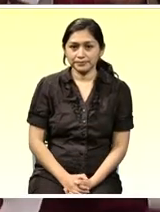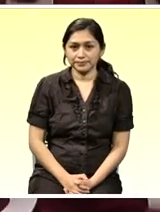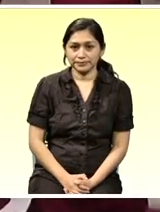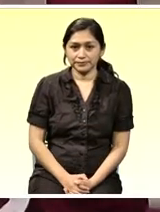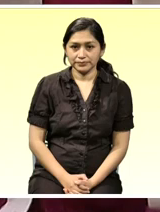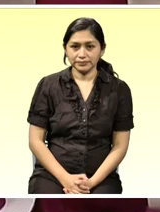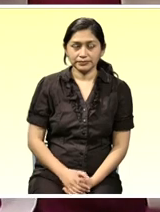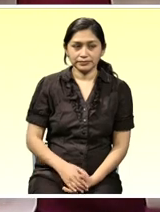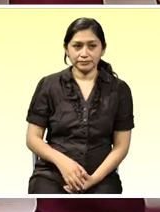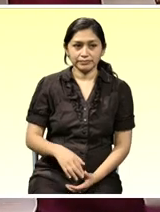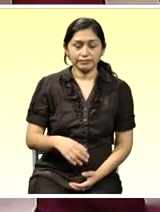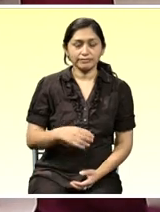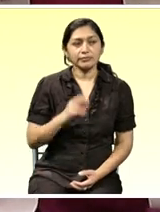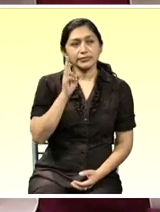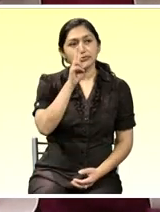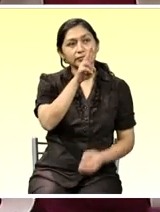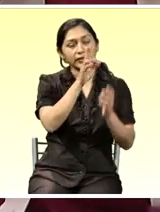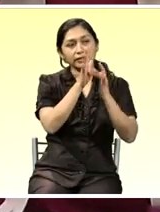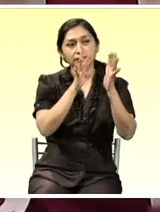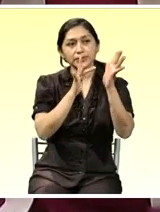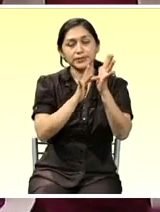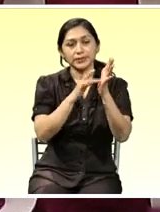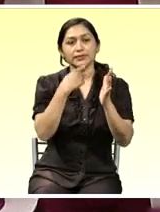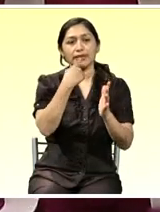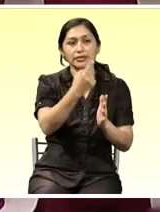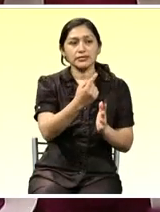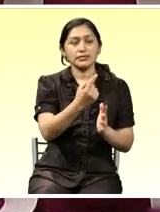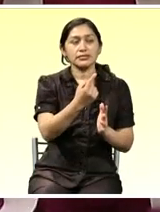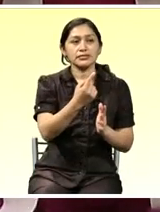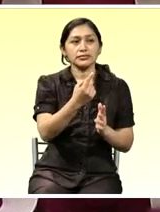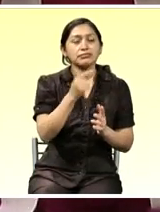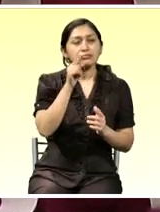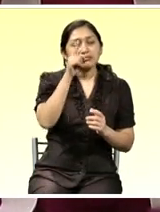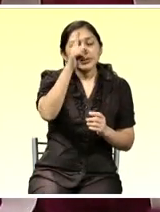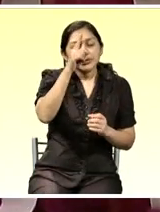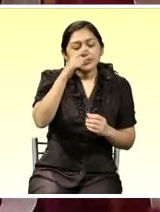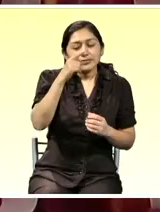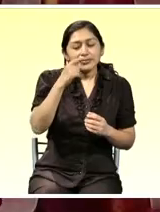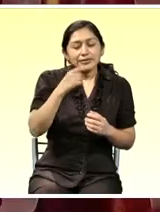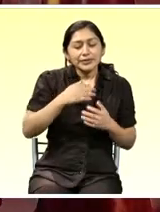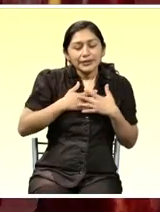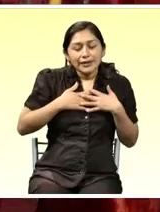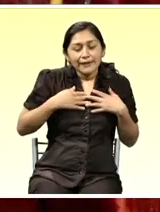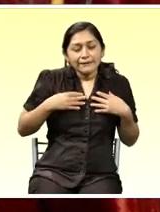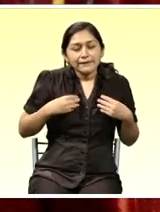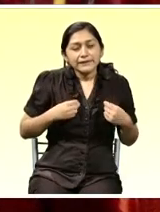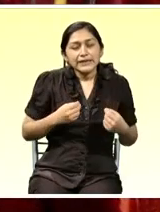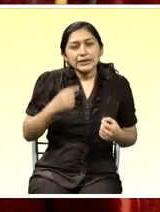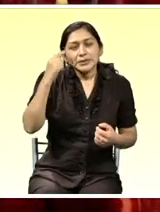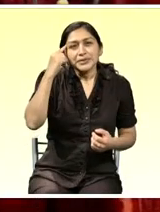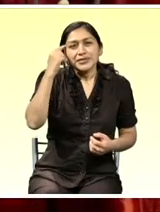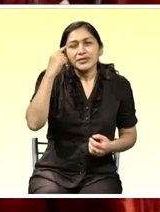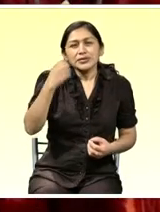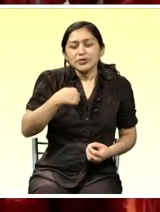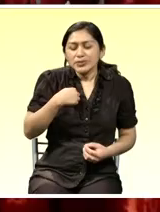Nos dirigimos al Señor y le decimos, Dios de mi alma, ¿qué hubiera sido de mí en aquel